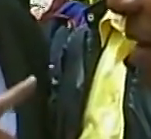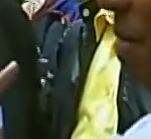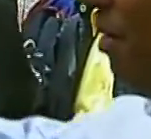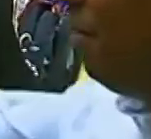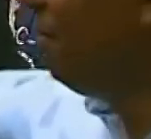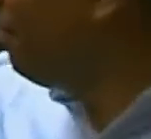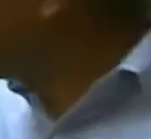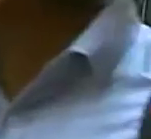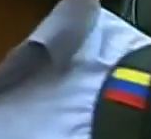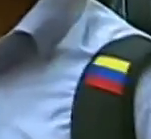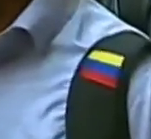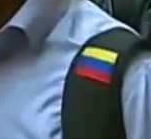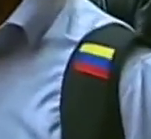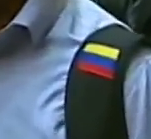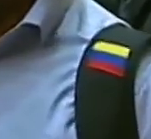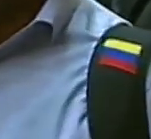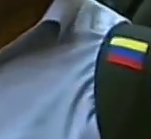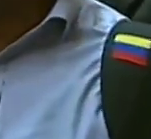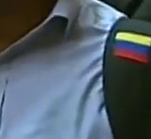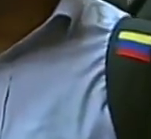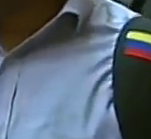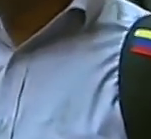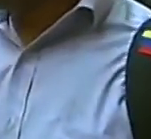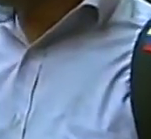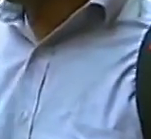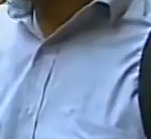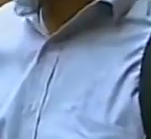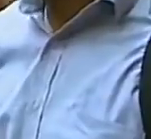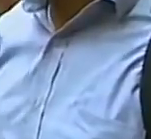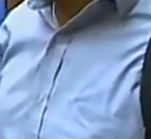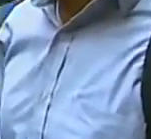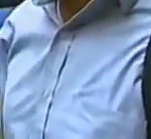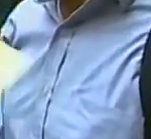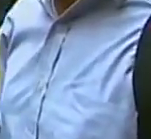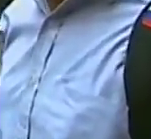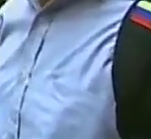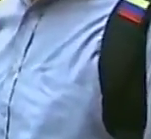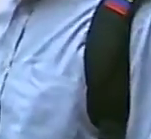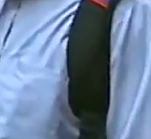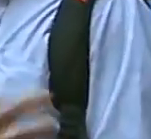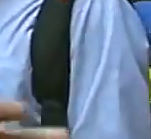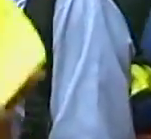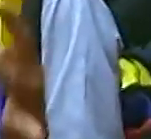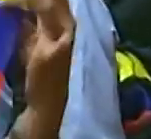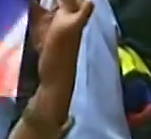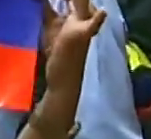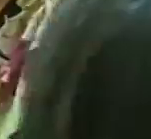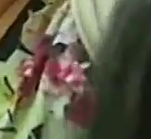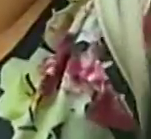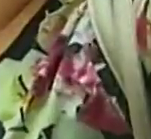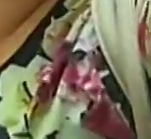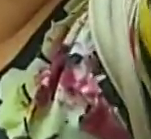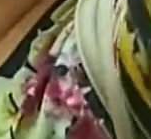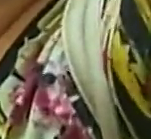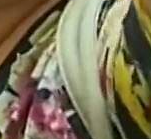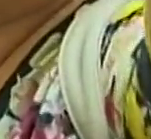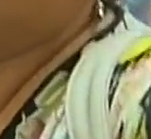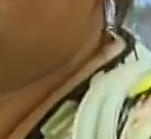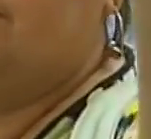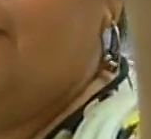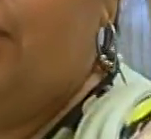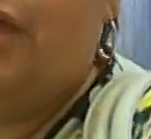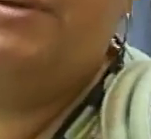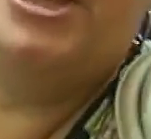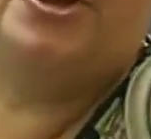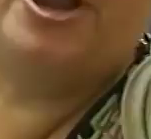son, de qué manera corresponden estos 15 artículos que fueron aprobados en su totalidad de 25 de esta ley constitucional contra el odio,